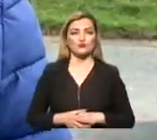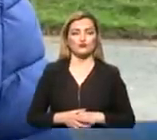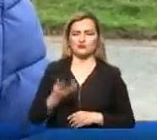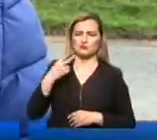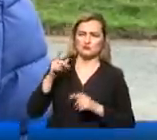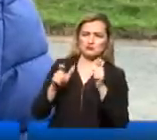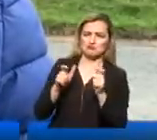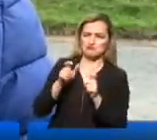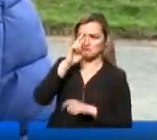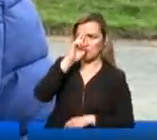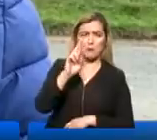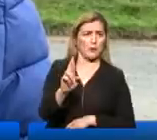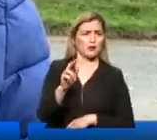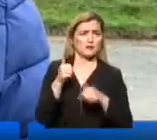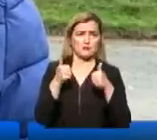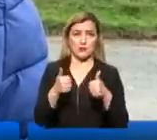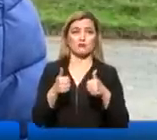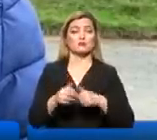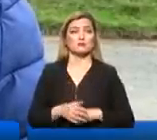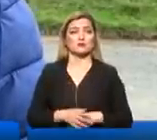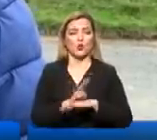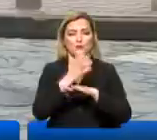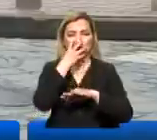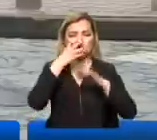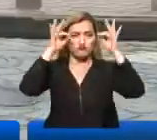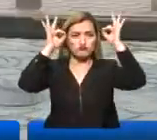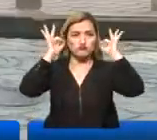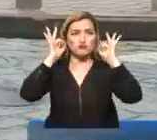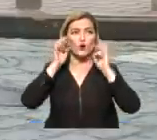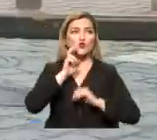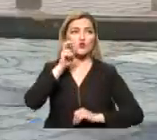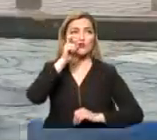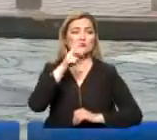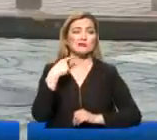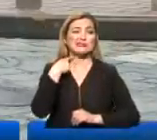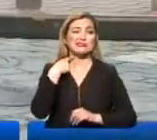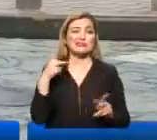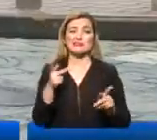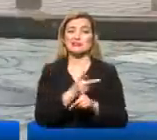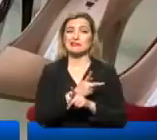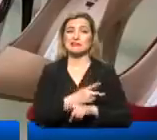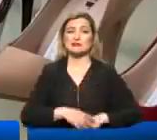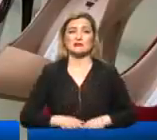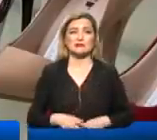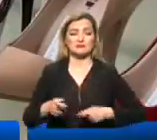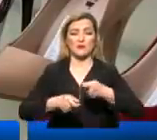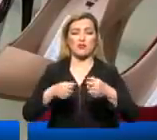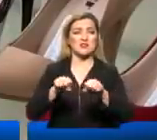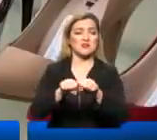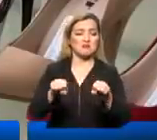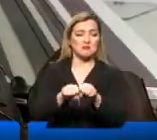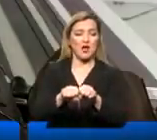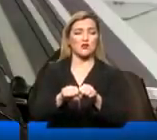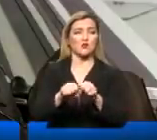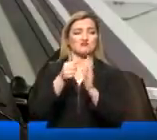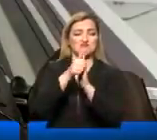bastante culta, lo que también es en su gran mayoría utilizando las mascarillas. El turismo es el más afectado y con ello la venta de artículos como los